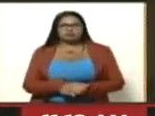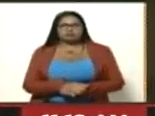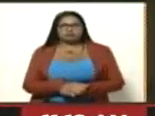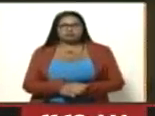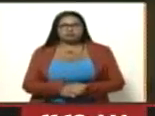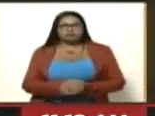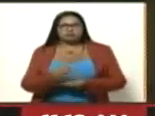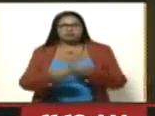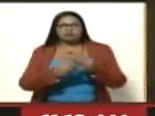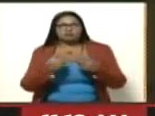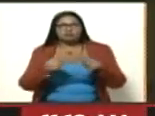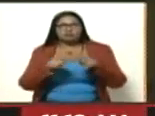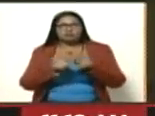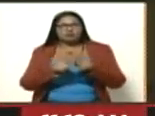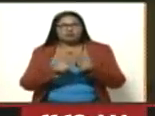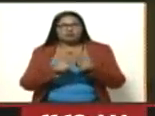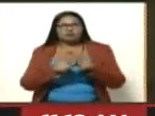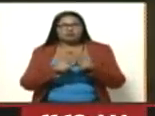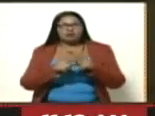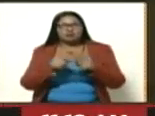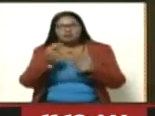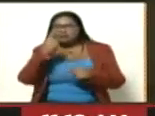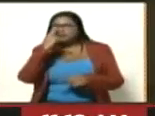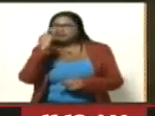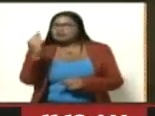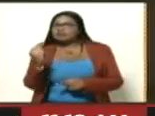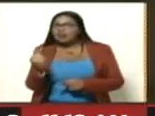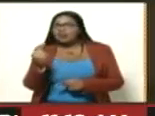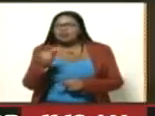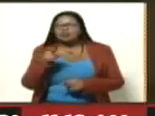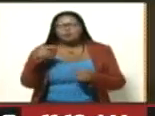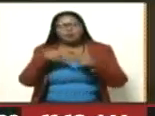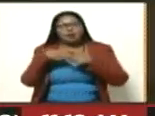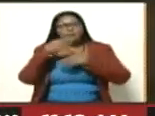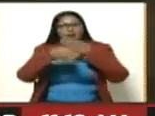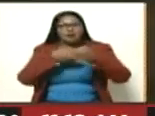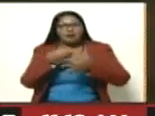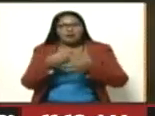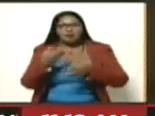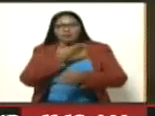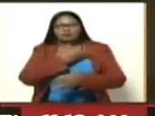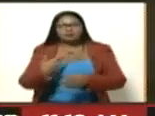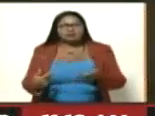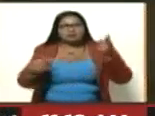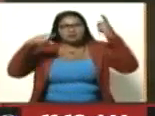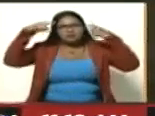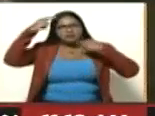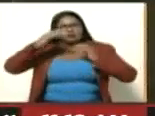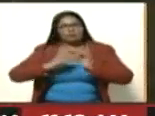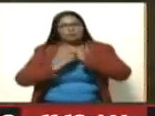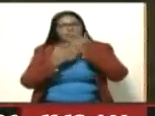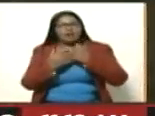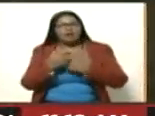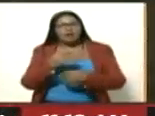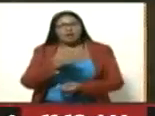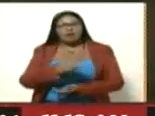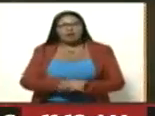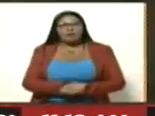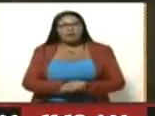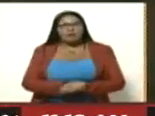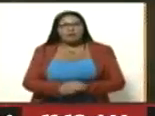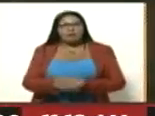Zamora, hago referencia aquí, cuando el comandante Chávez y el comandante Fidel se